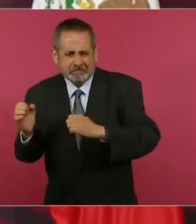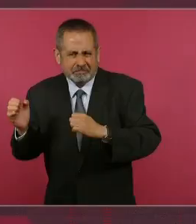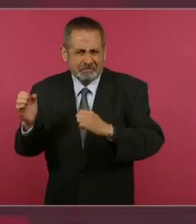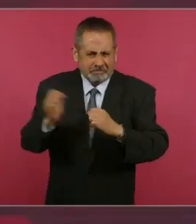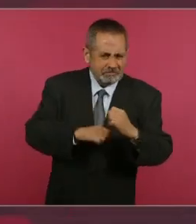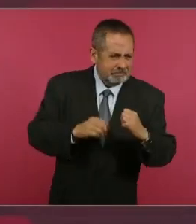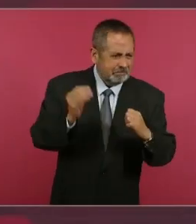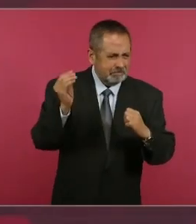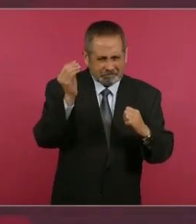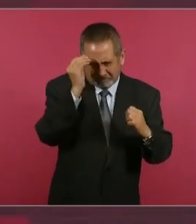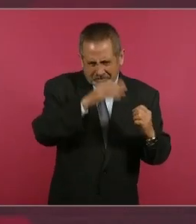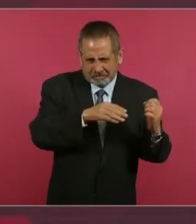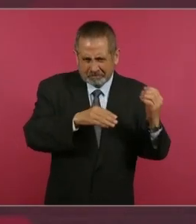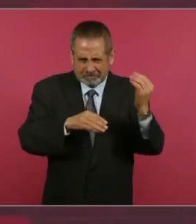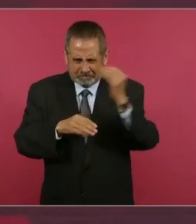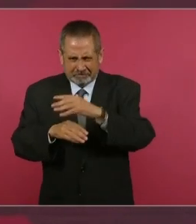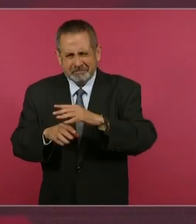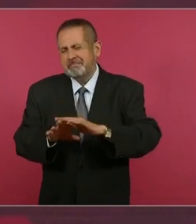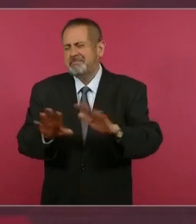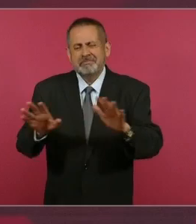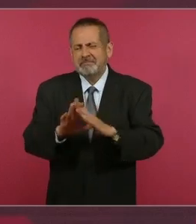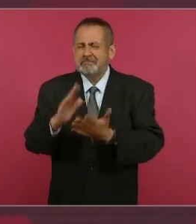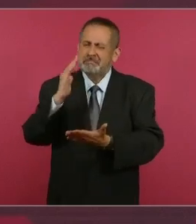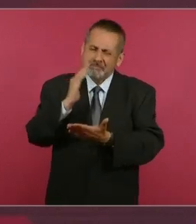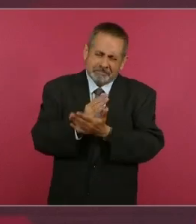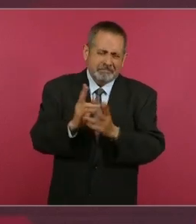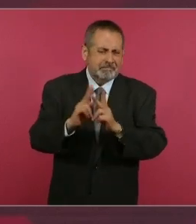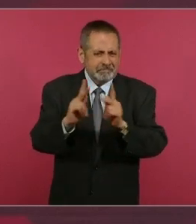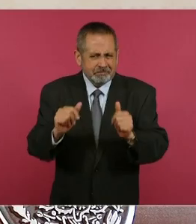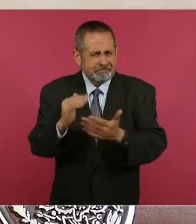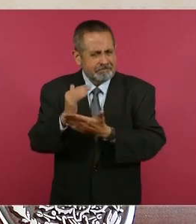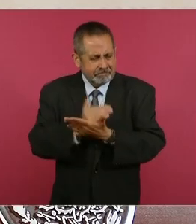que se paren las hostilidades,